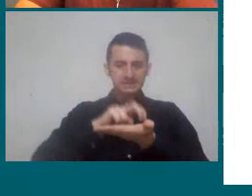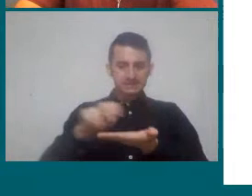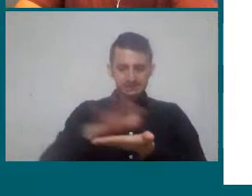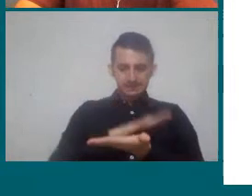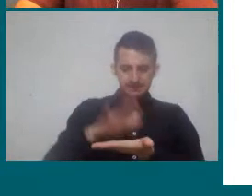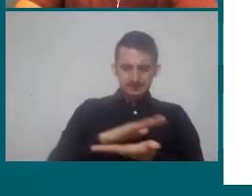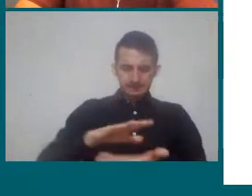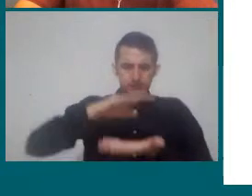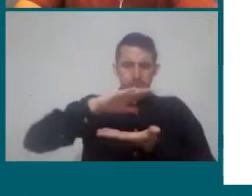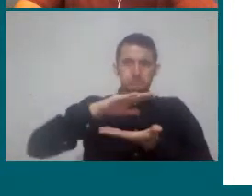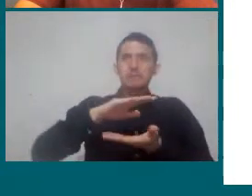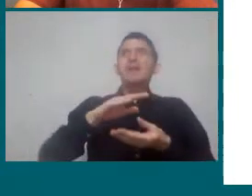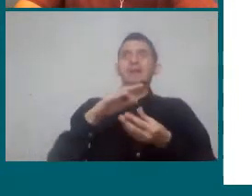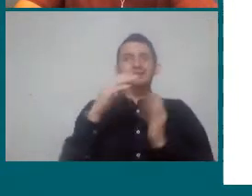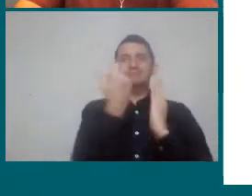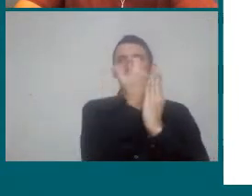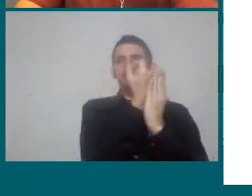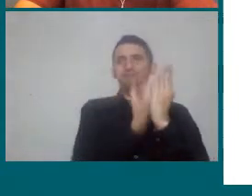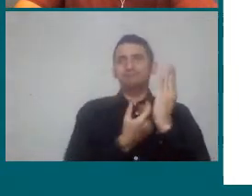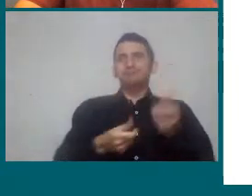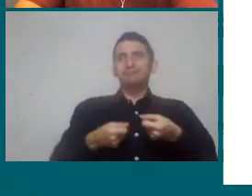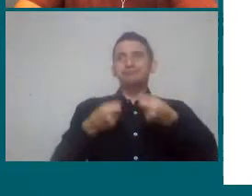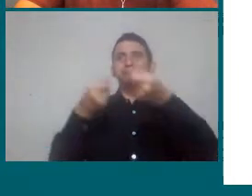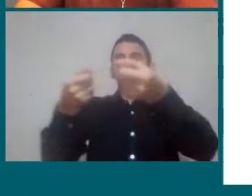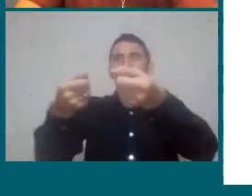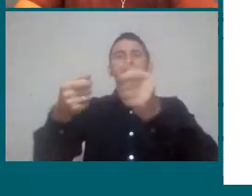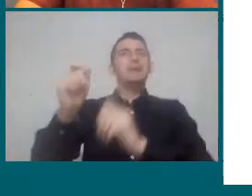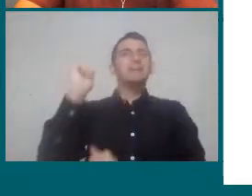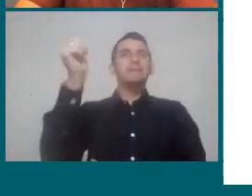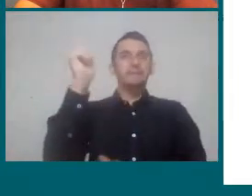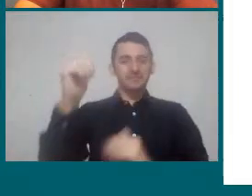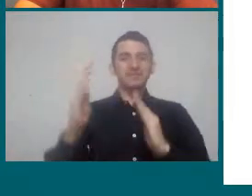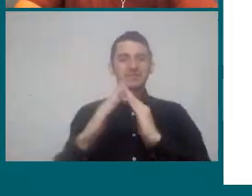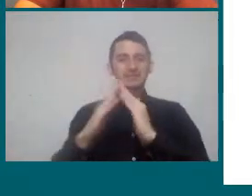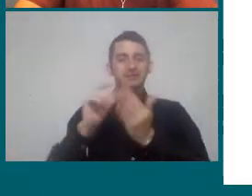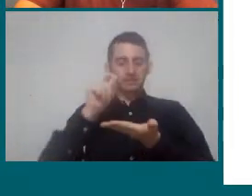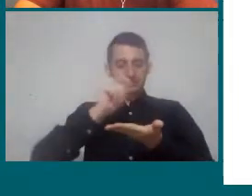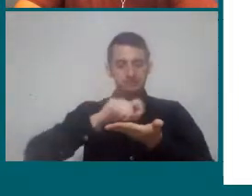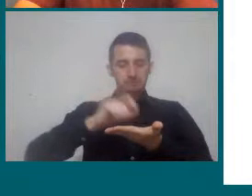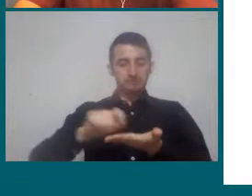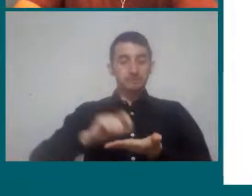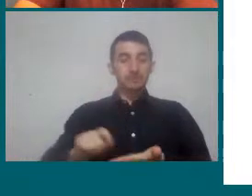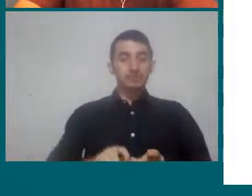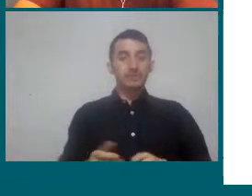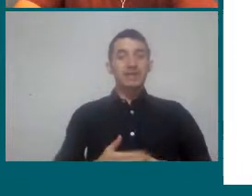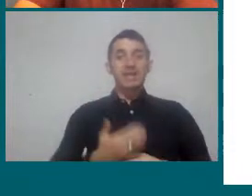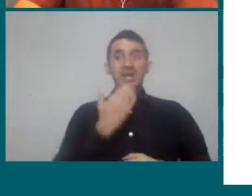otra manera. Bueno, la creatividad ha mejorado acá. Acá, por ejemplo, se tienen